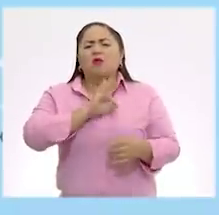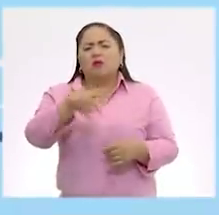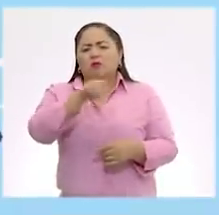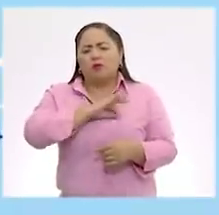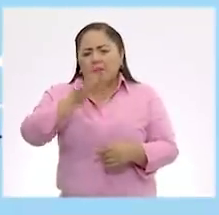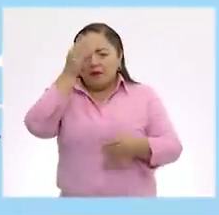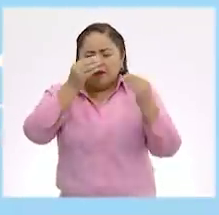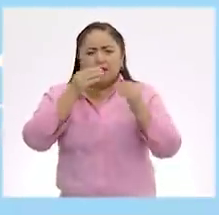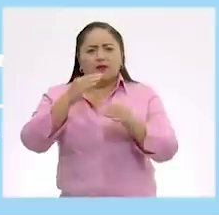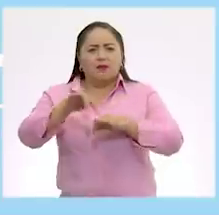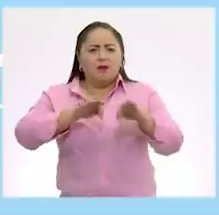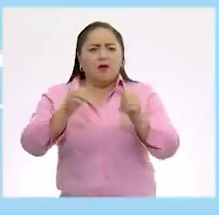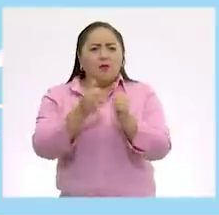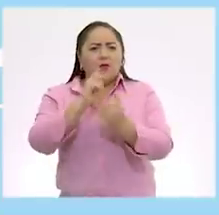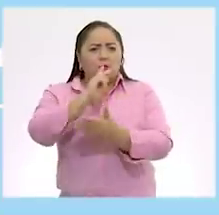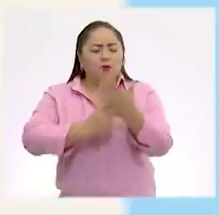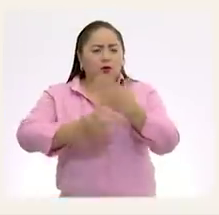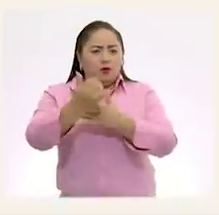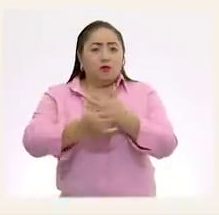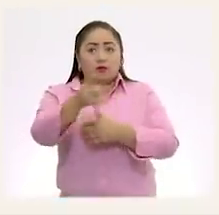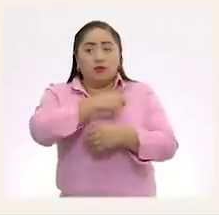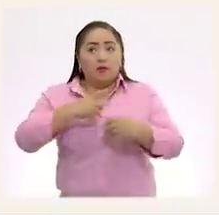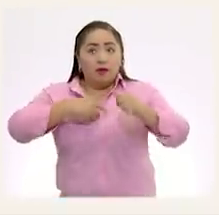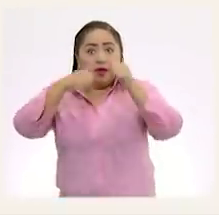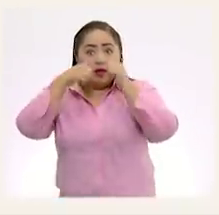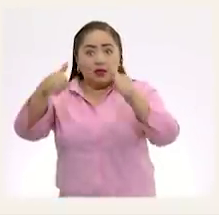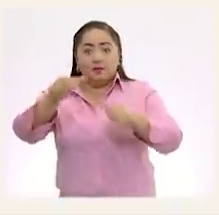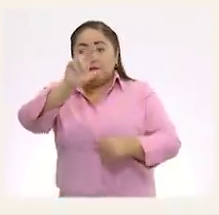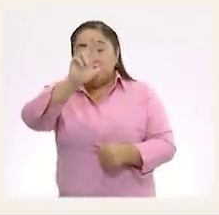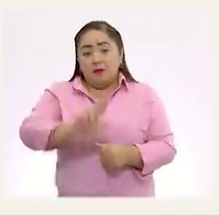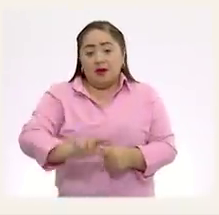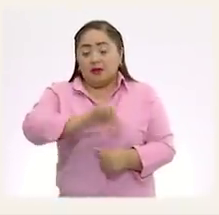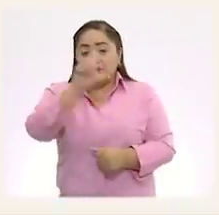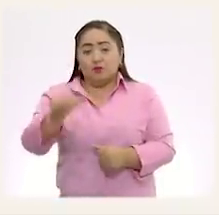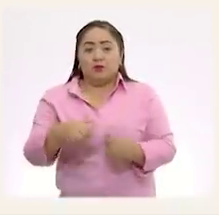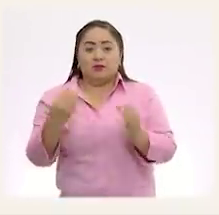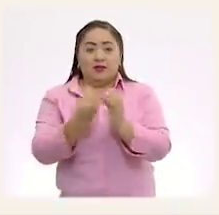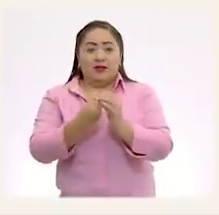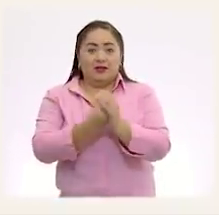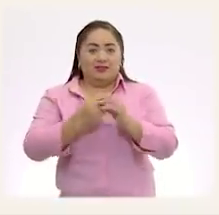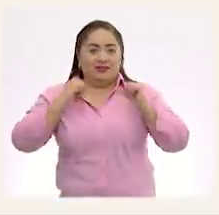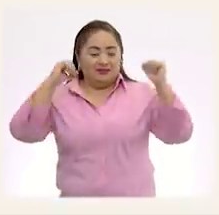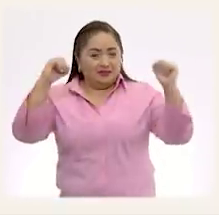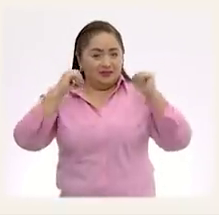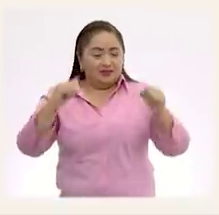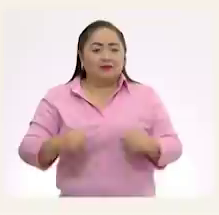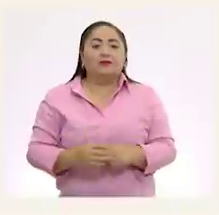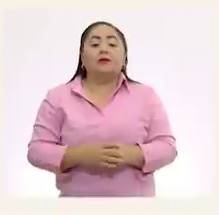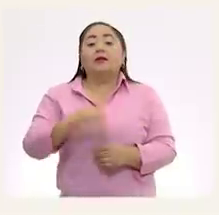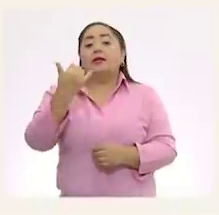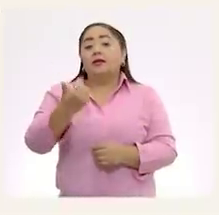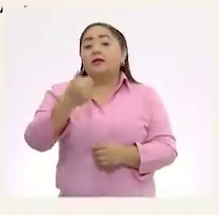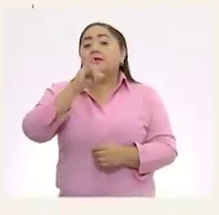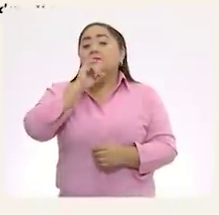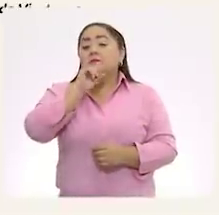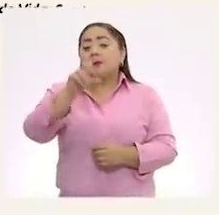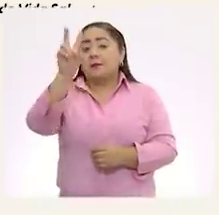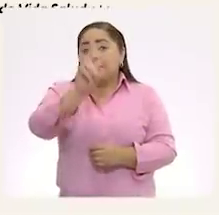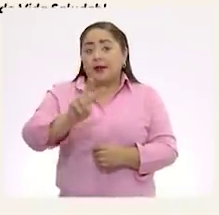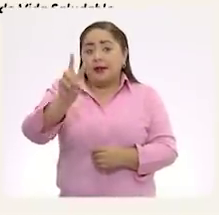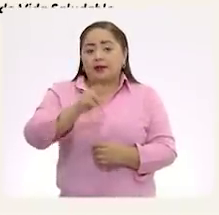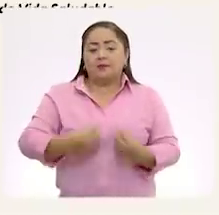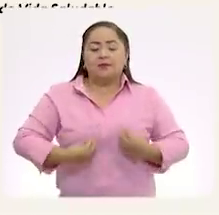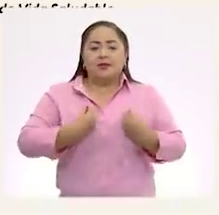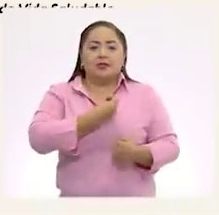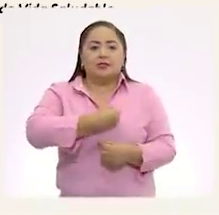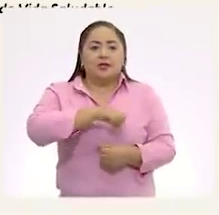a trabajar por proyectos. Ponte atento los martes después de tu clase de educación física y los viernes después de